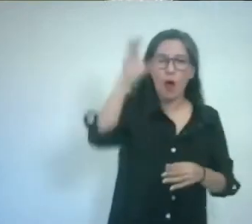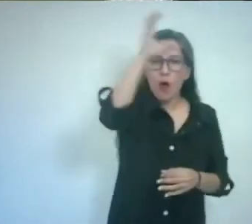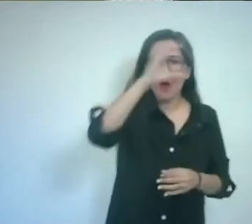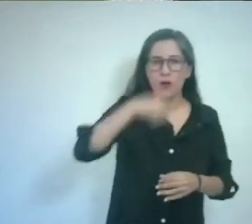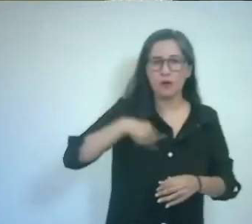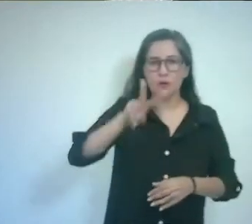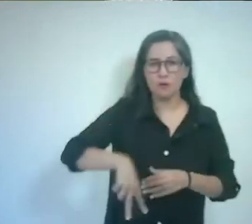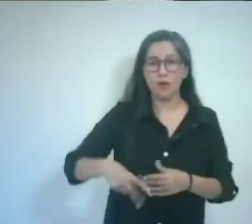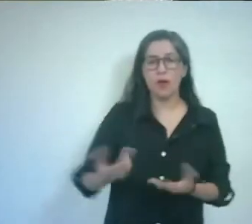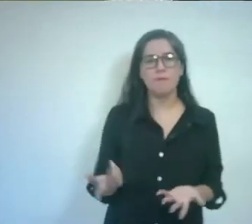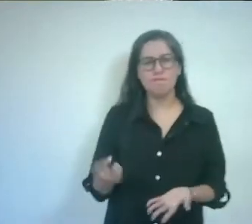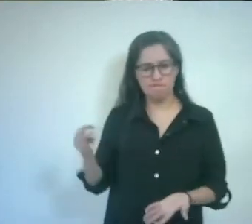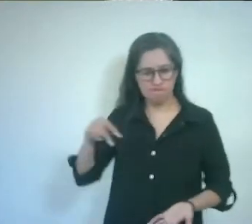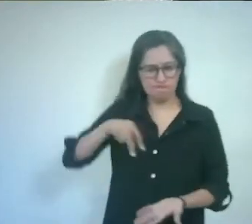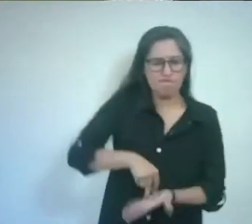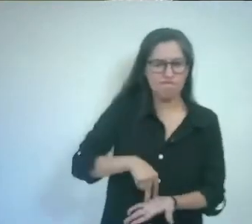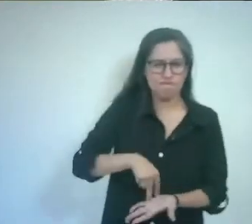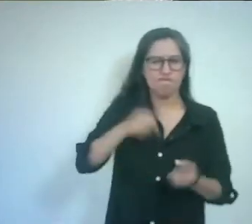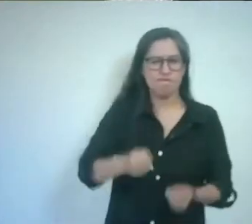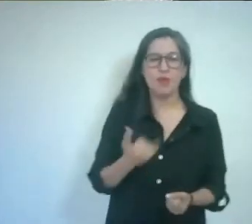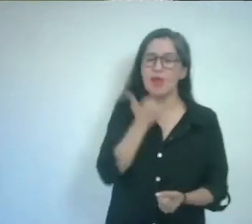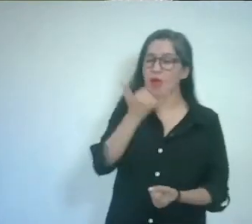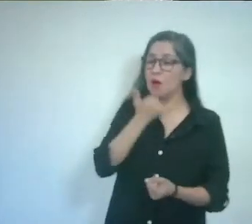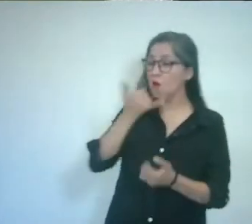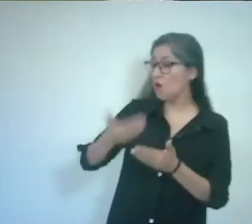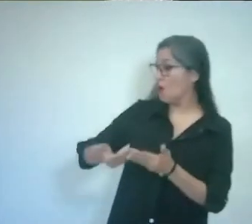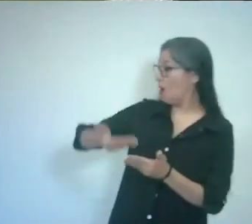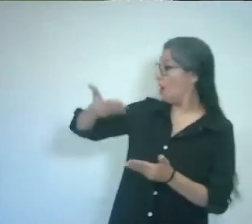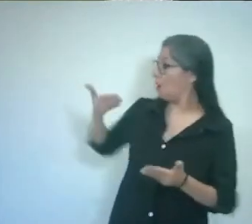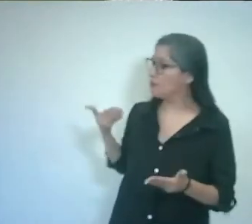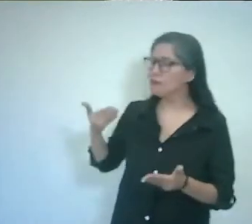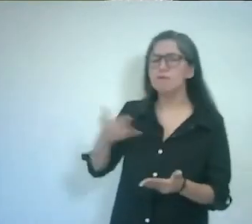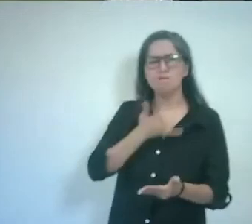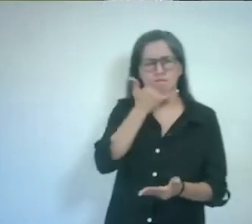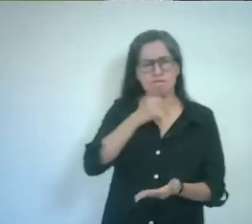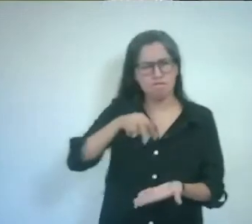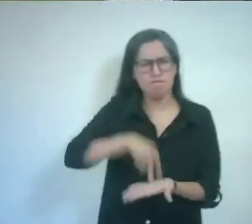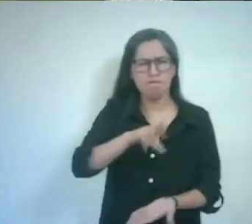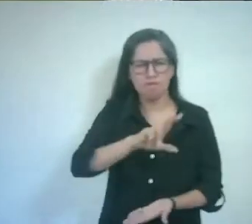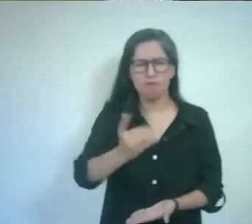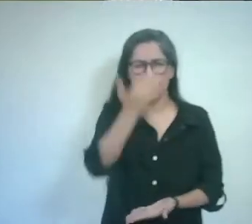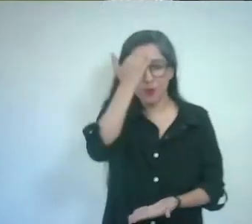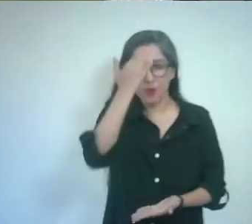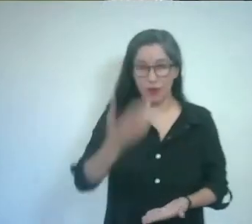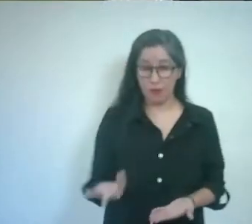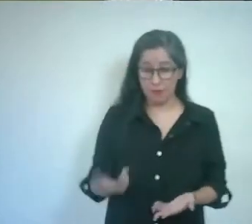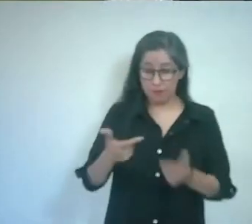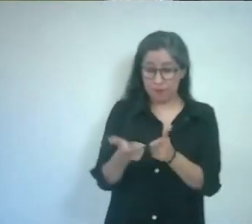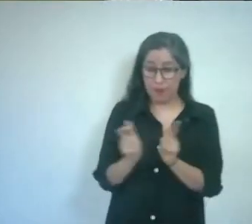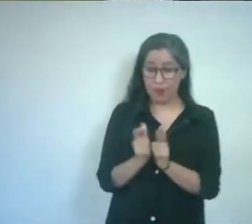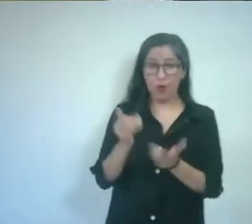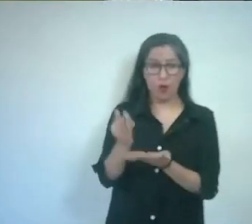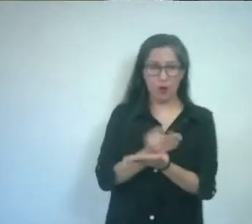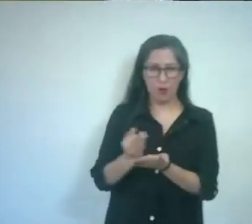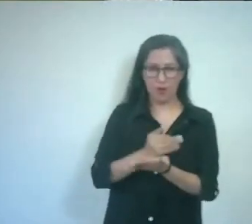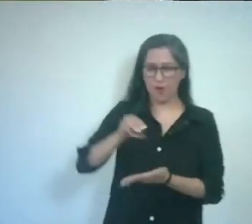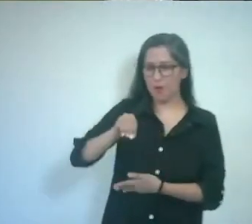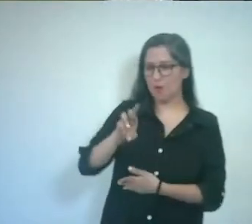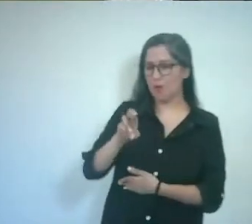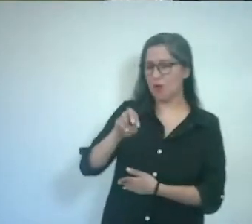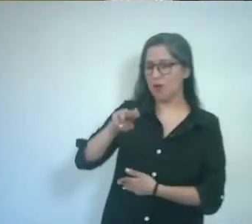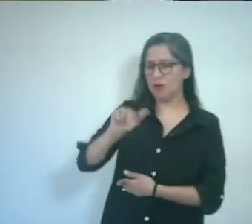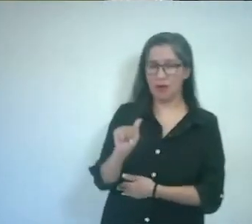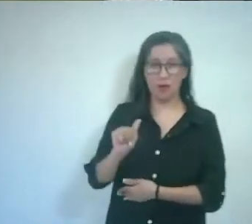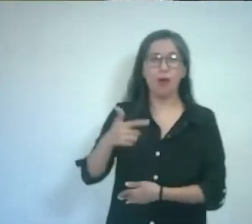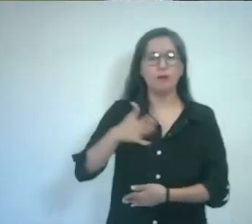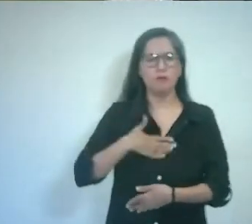la templanza de reconocer los errores que han quedado en el pasado. Desde el Partido Morena, el llamado a la ciudadanía es a participar con